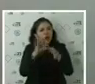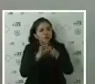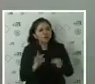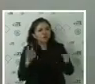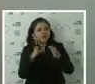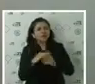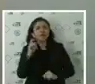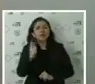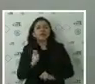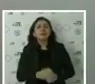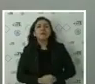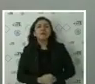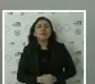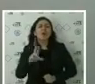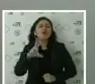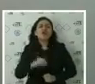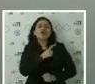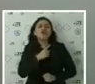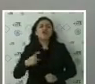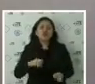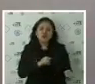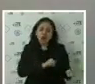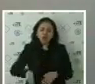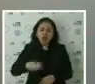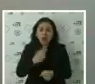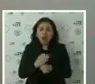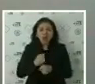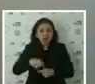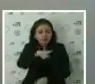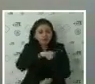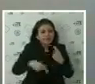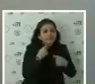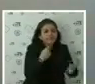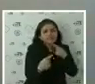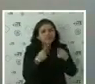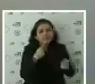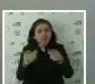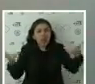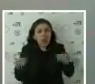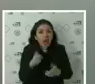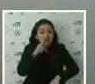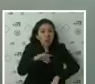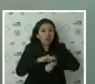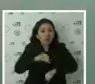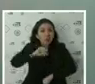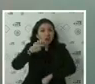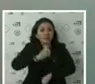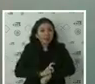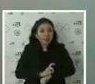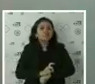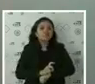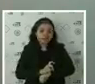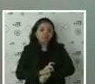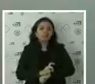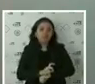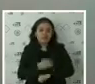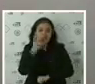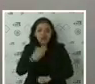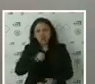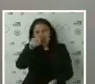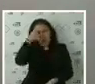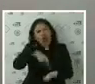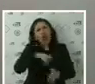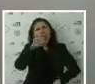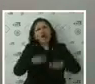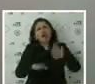pues no dejar de lado todo lo que estamos diciendo y lo que estamos haciendo ver el día de hoy, ¿no? Porque creo que